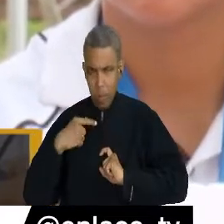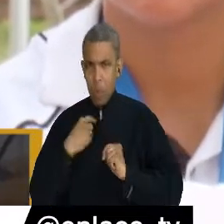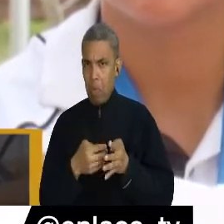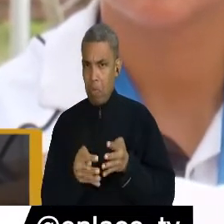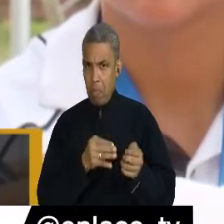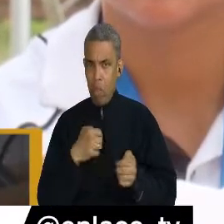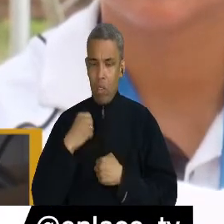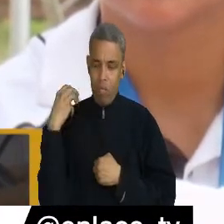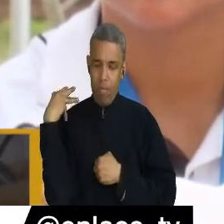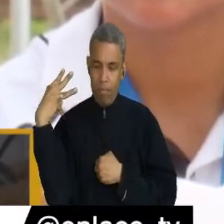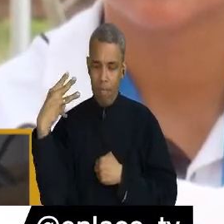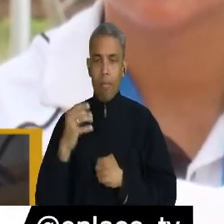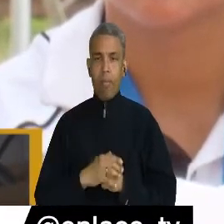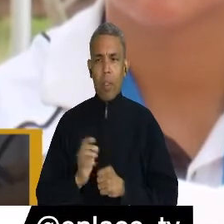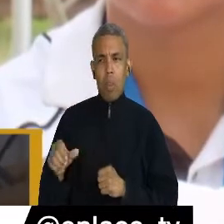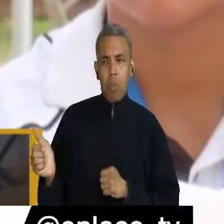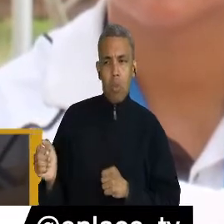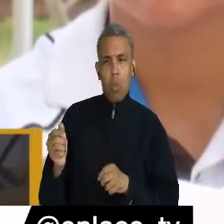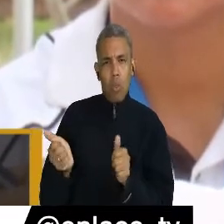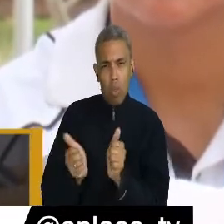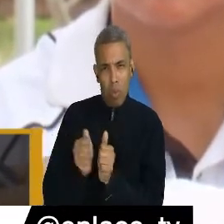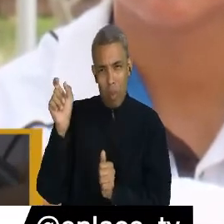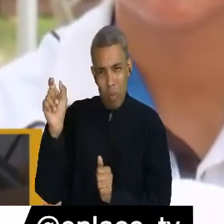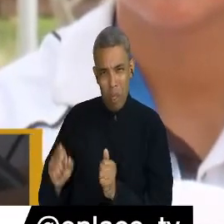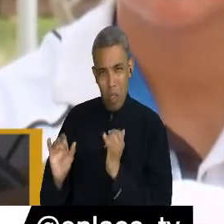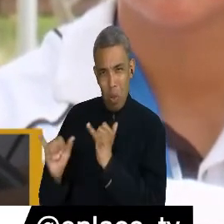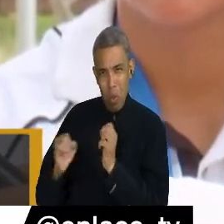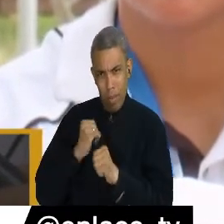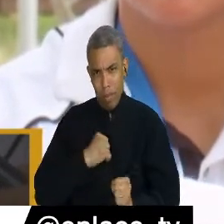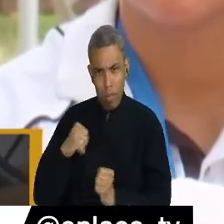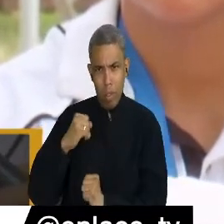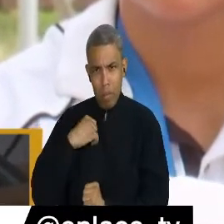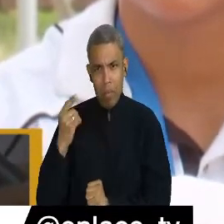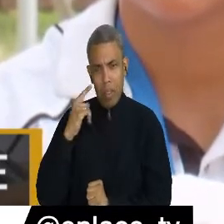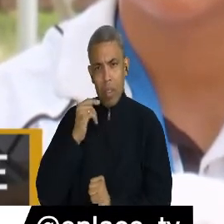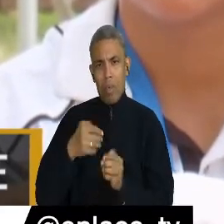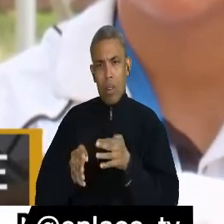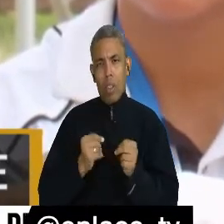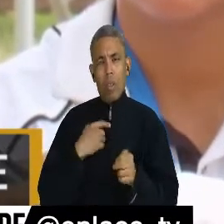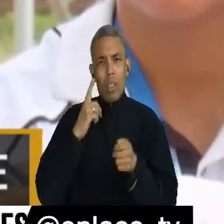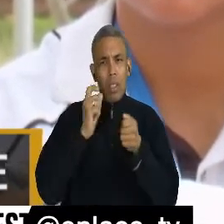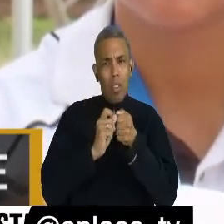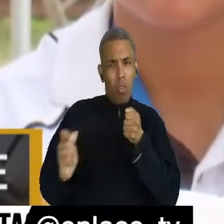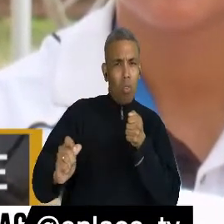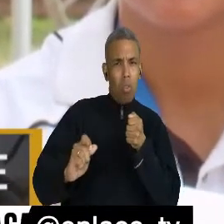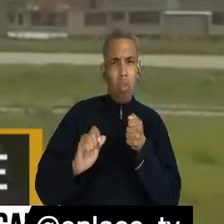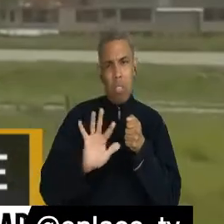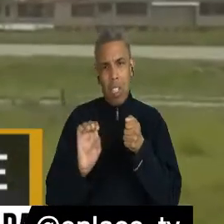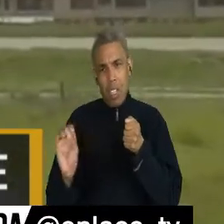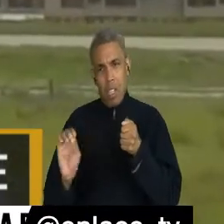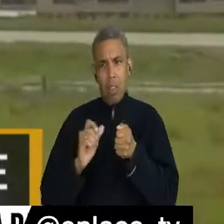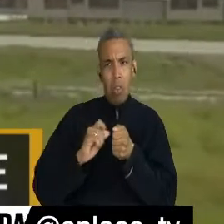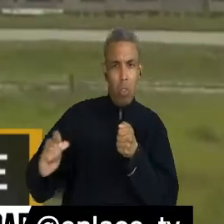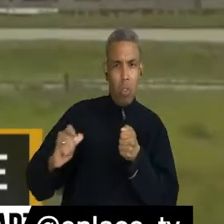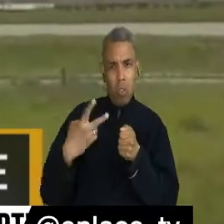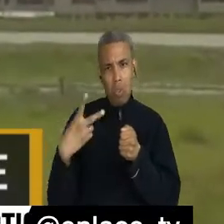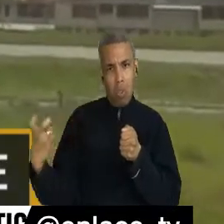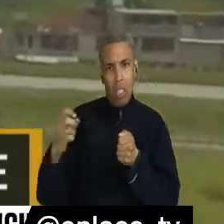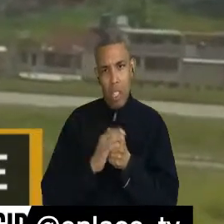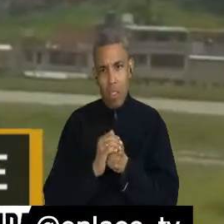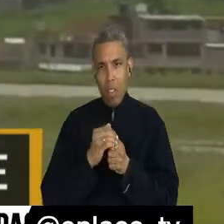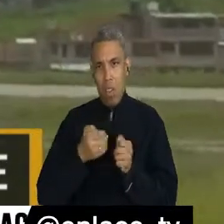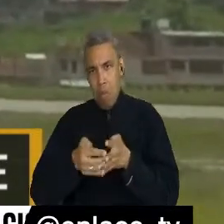C2 con mi compañero Héctor Julián y en la C1 500 y 200 metros bronce. En la maratón